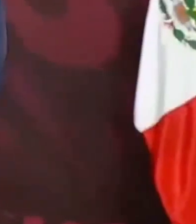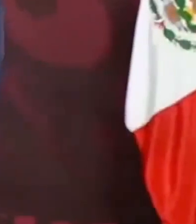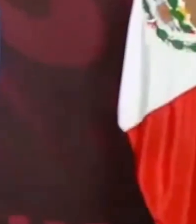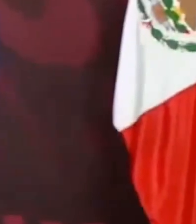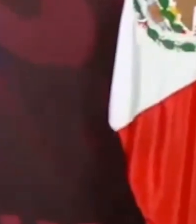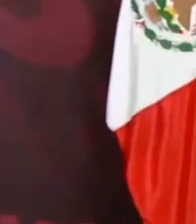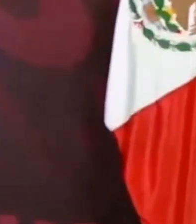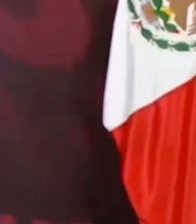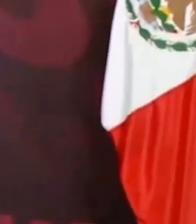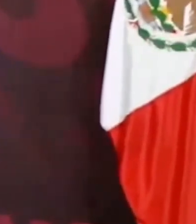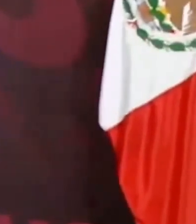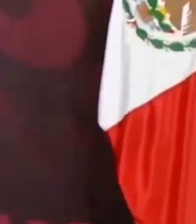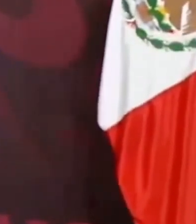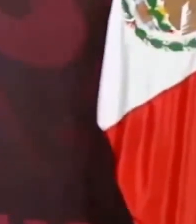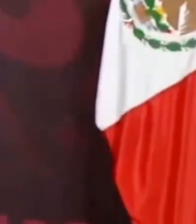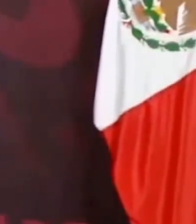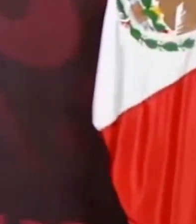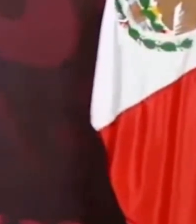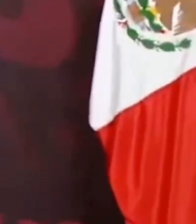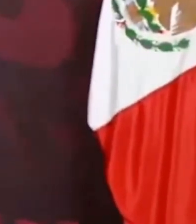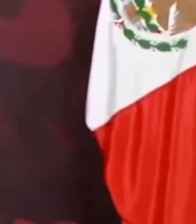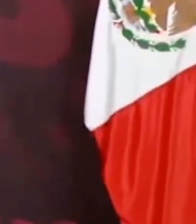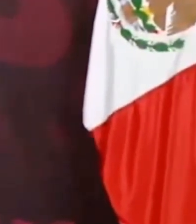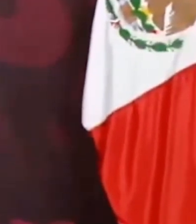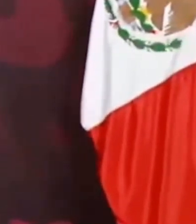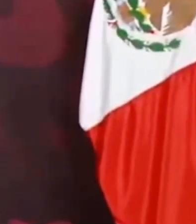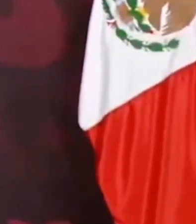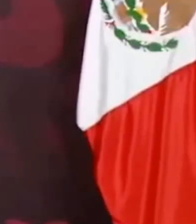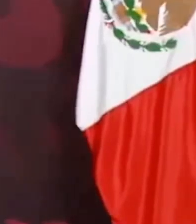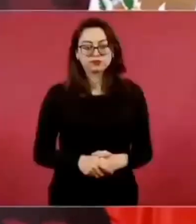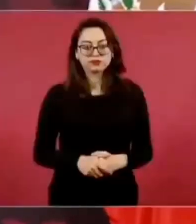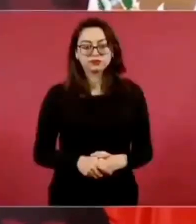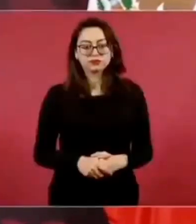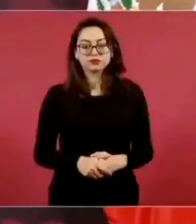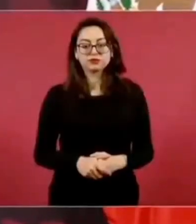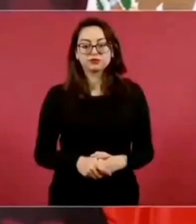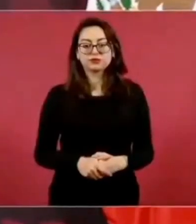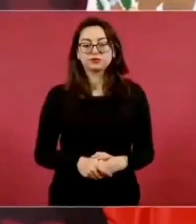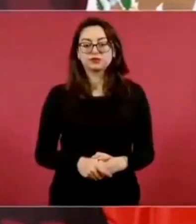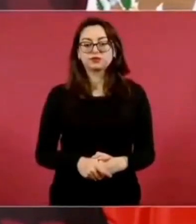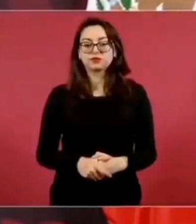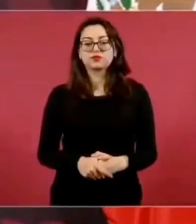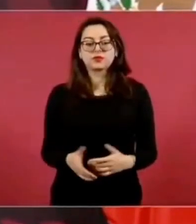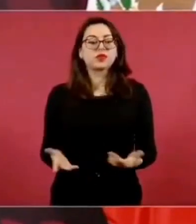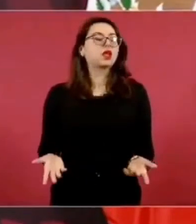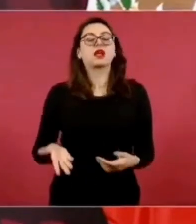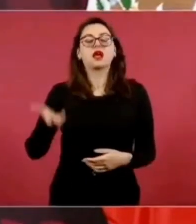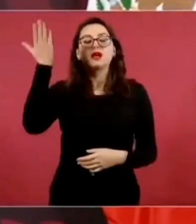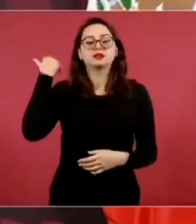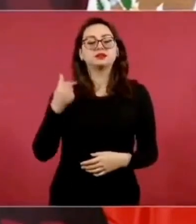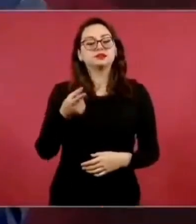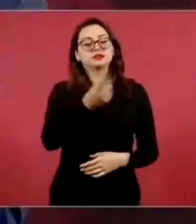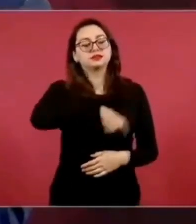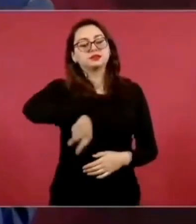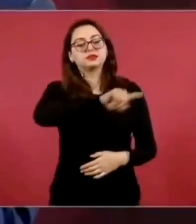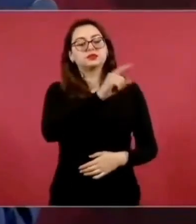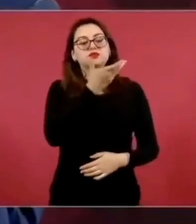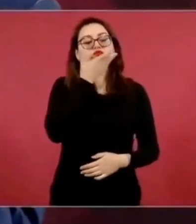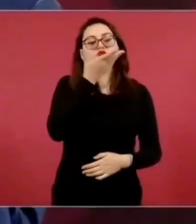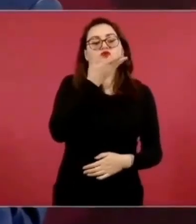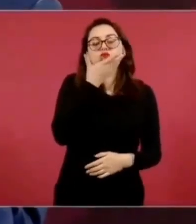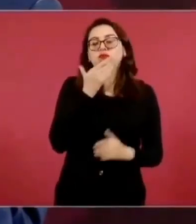tú eres de la oposición así no los hacían Entonces ya